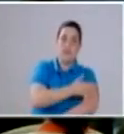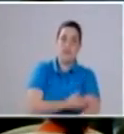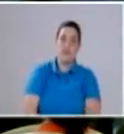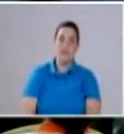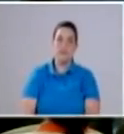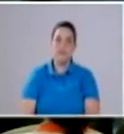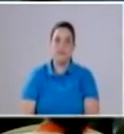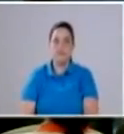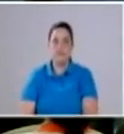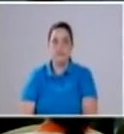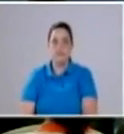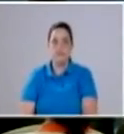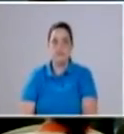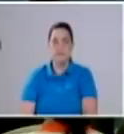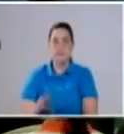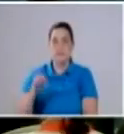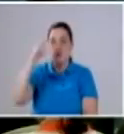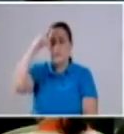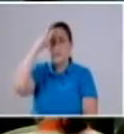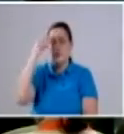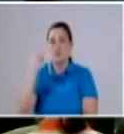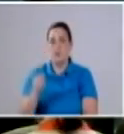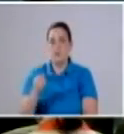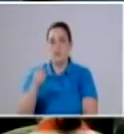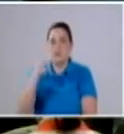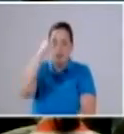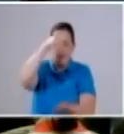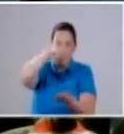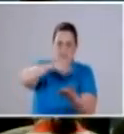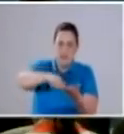No porque vas a marcar tarjeta